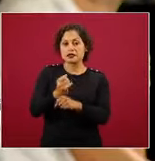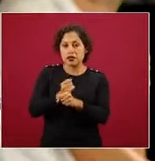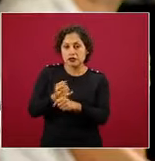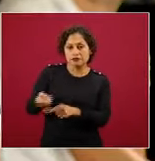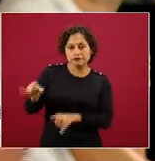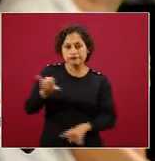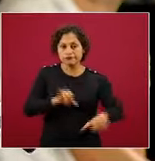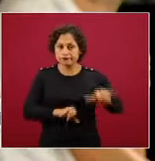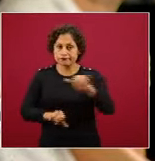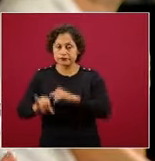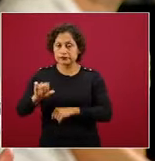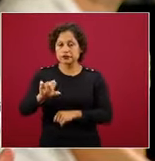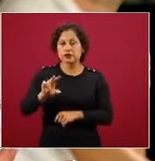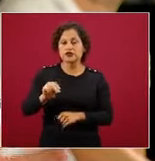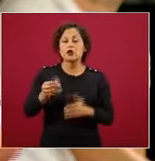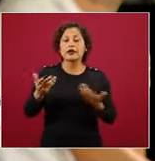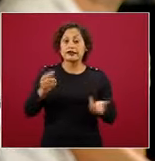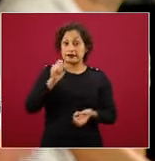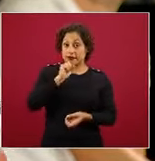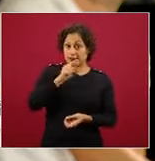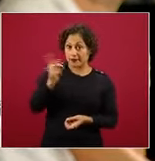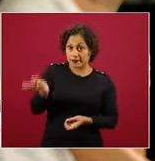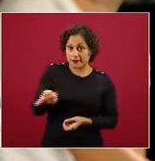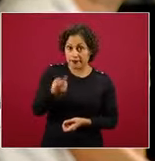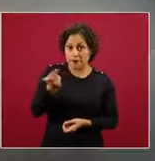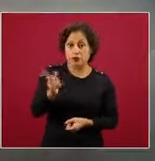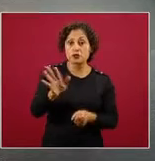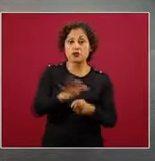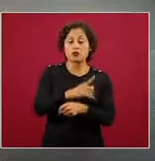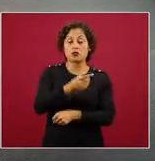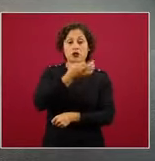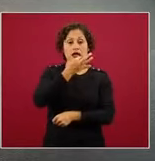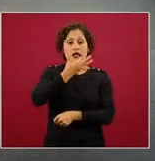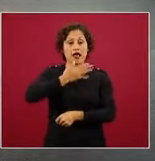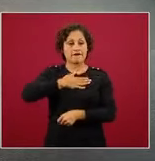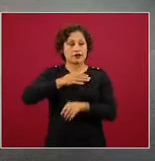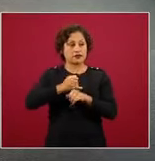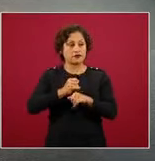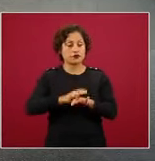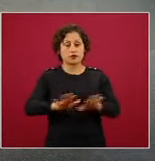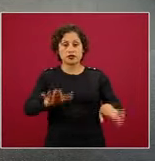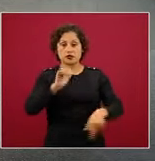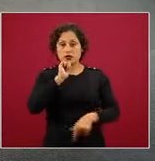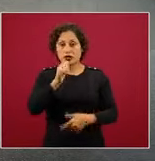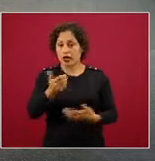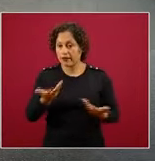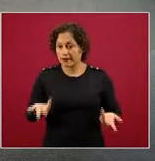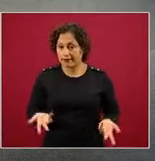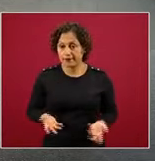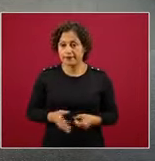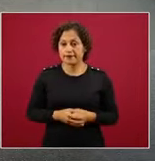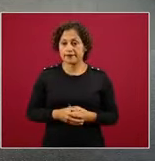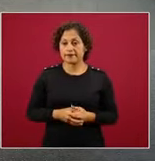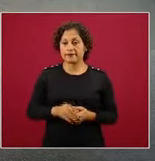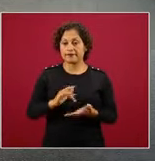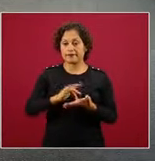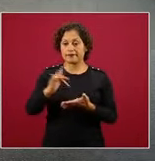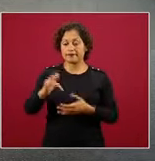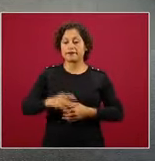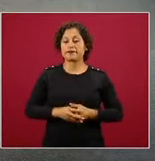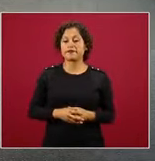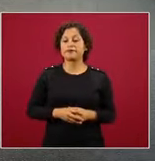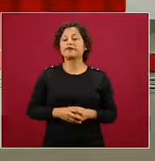por qué se tomó la decisión de no dar a conocer esta información. Gracias. Tengo otra pregunta para el doctor. Muchas gracias.